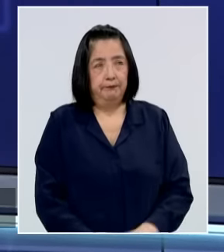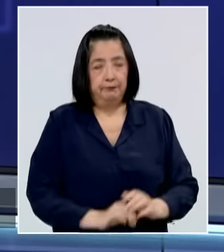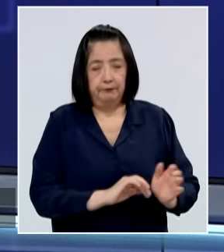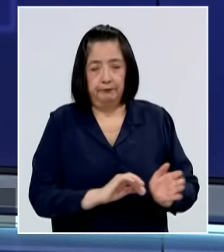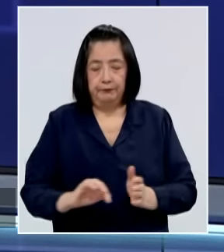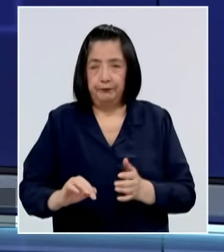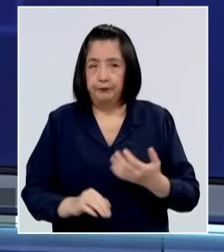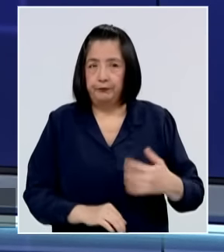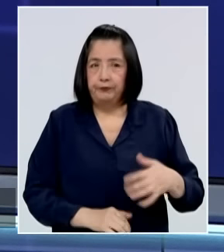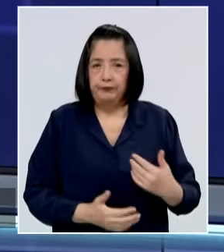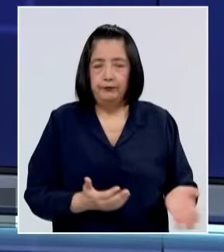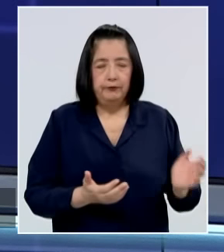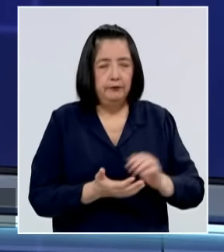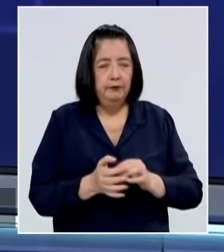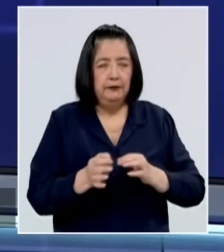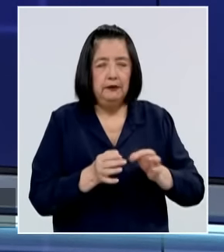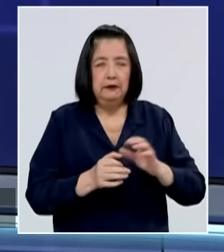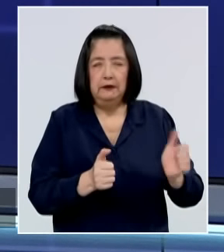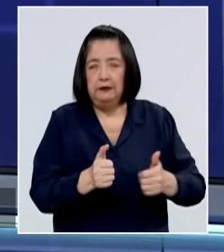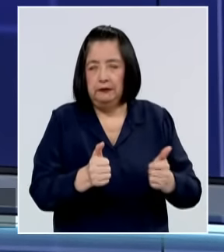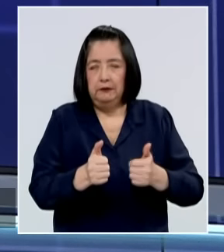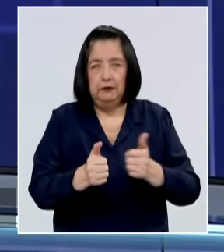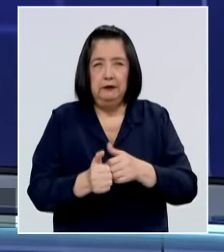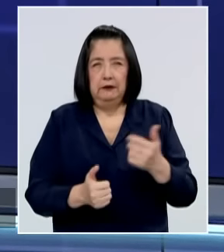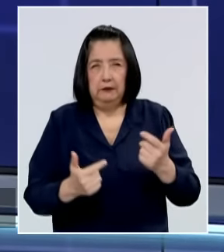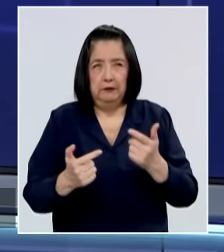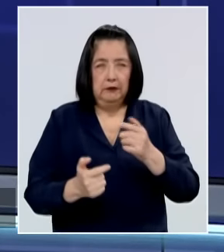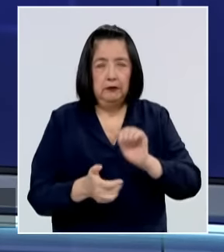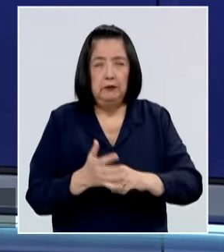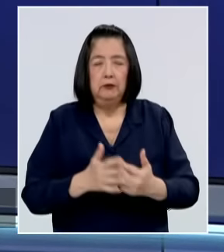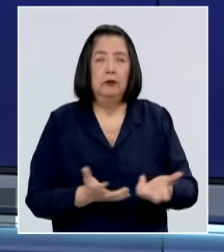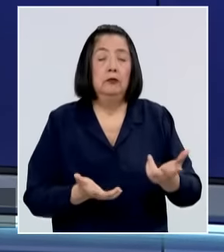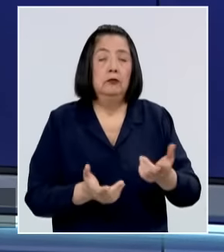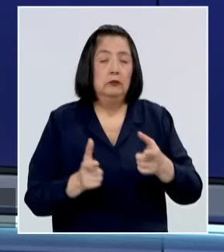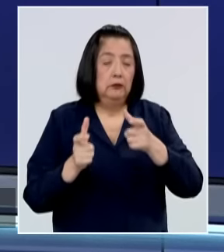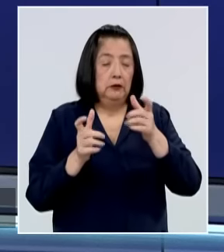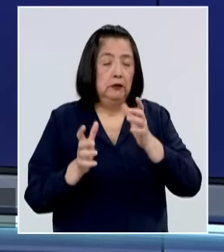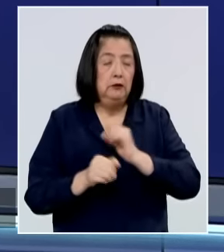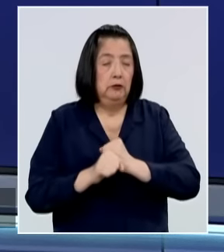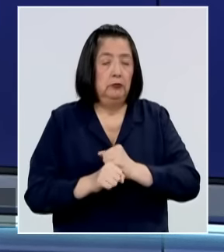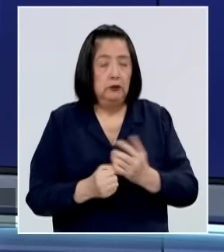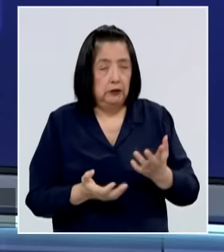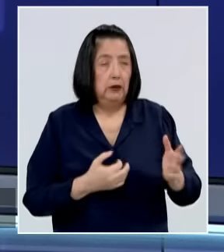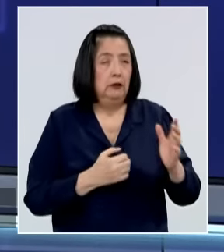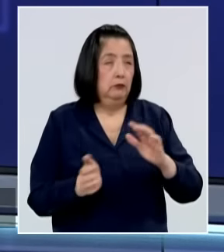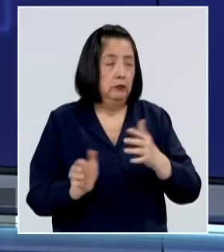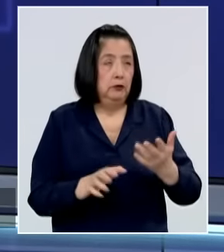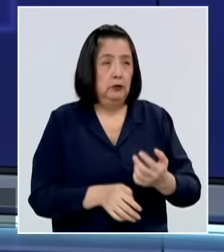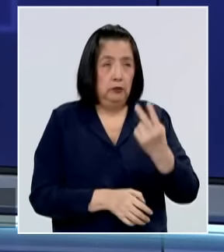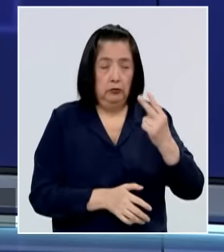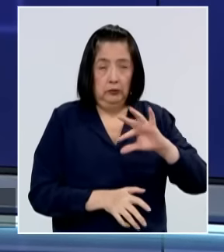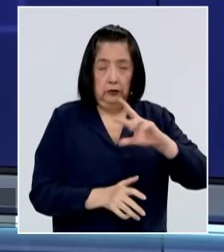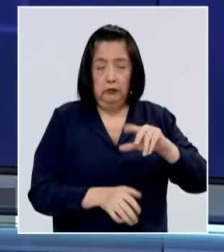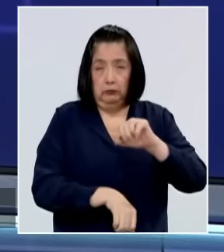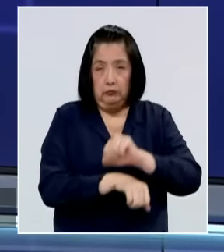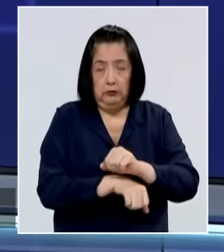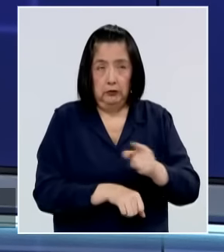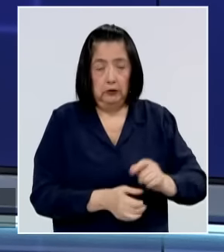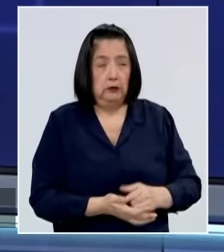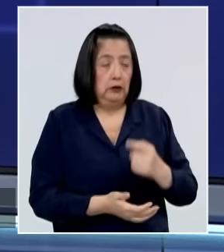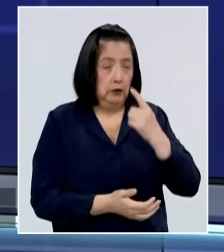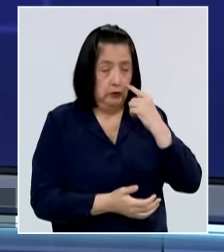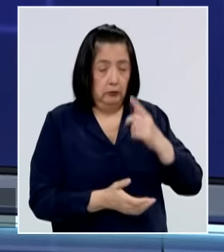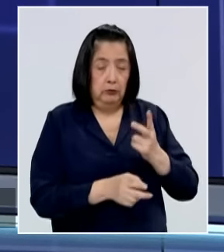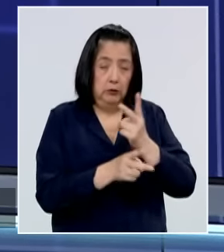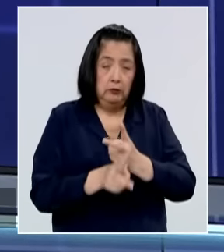y salen a la luz más detalles de la persecución e balacera que dejó un agente de seguridad muerto y dos ladrones capturados en San Miguel la víctima custodiaba